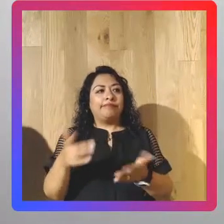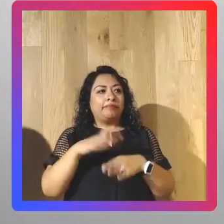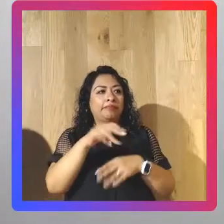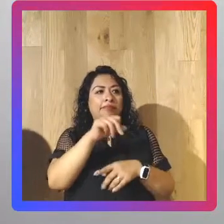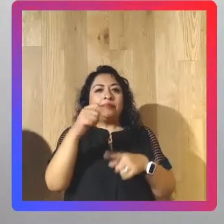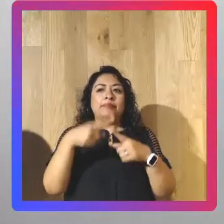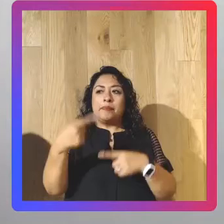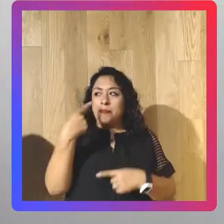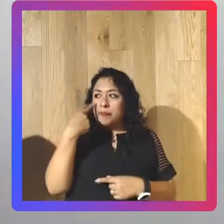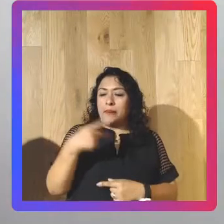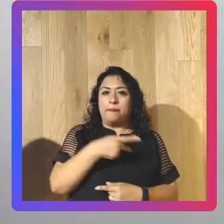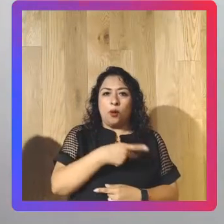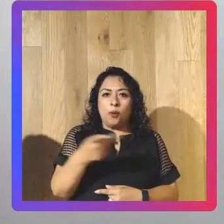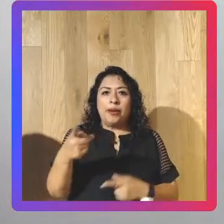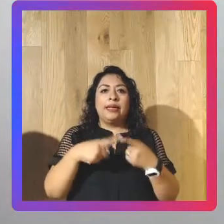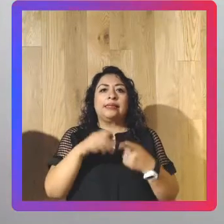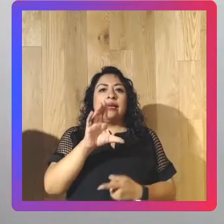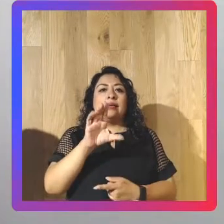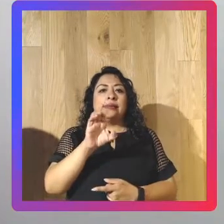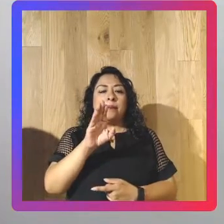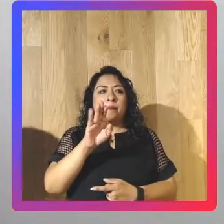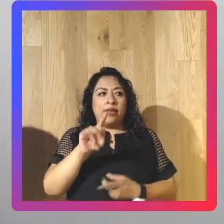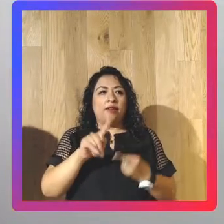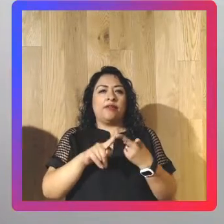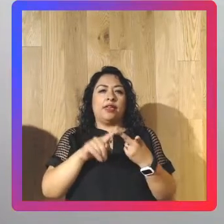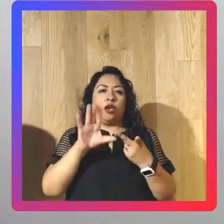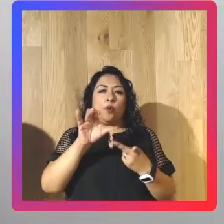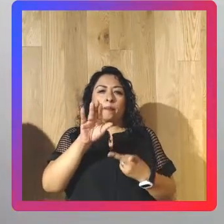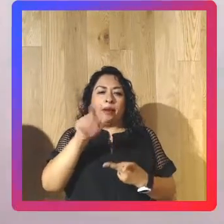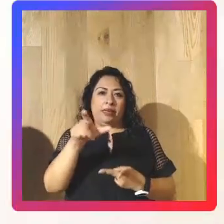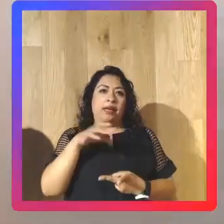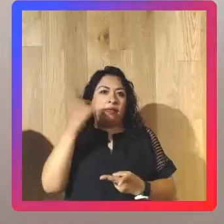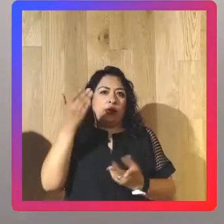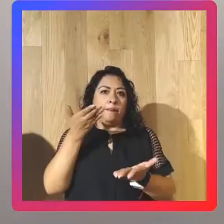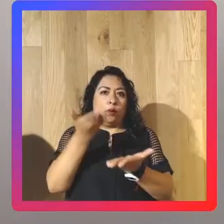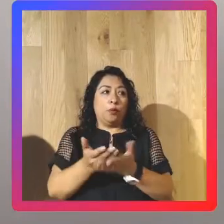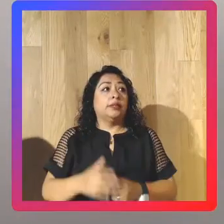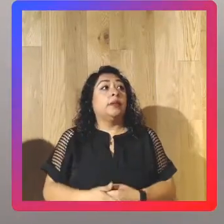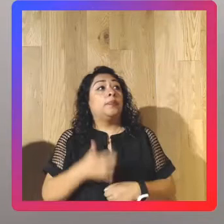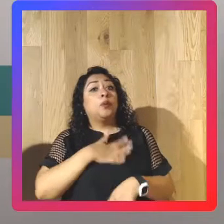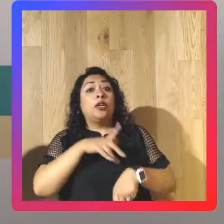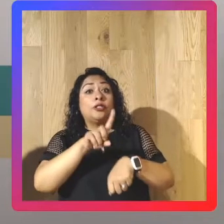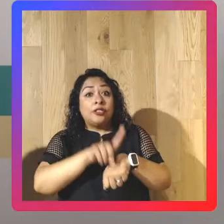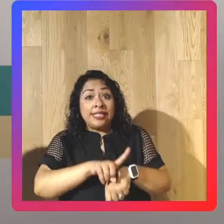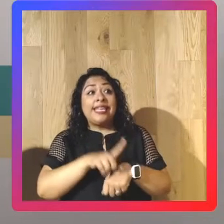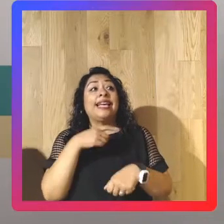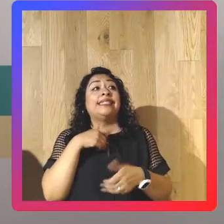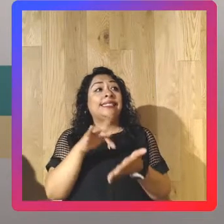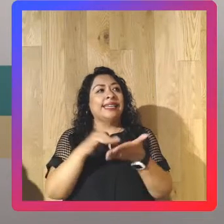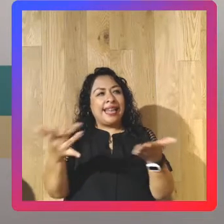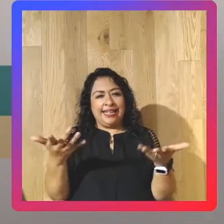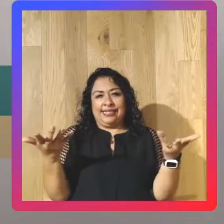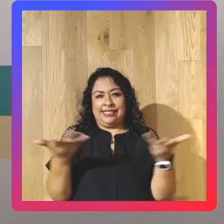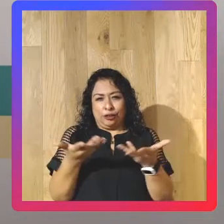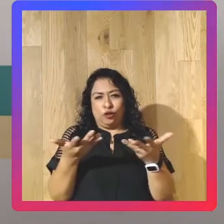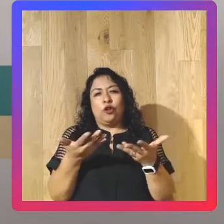todo frente a la pobreza, a CEMEFI y a Coparmex por esta iniciativa. Buenos días, muchas gracias a Acción